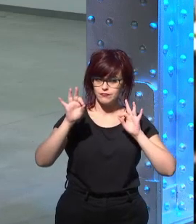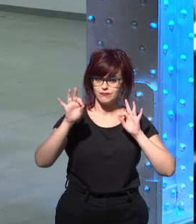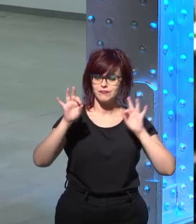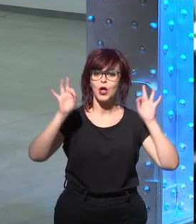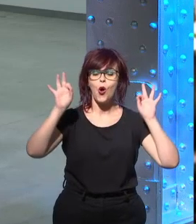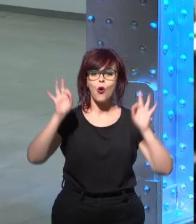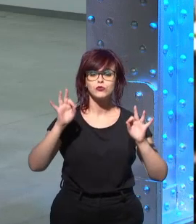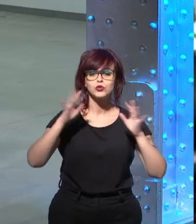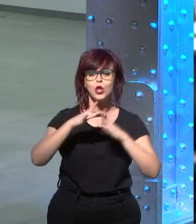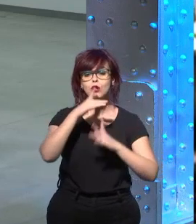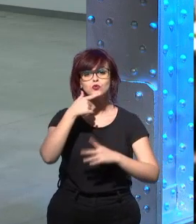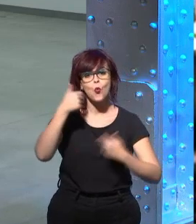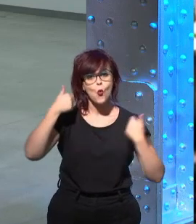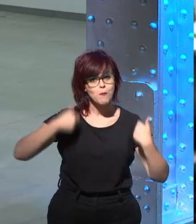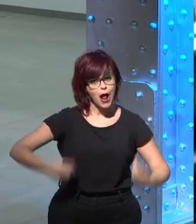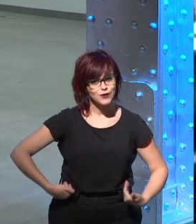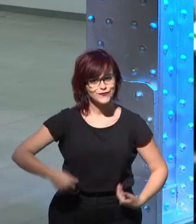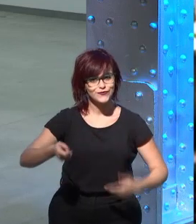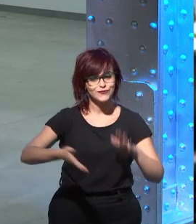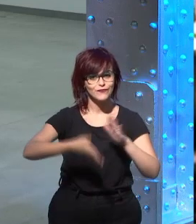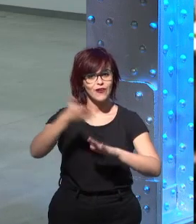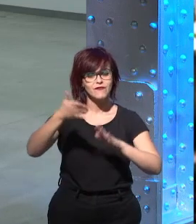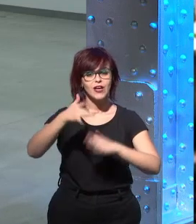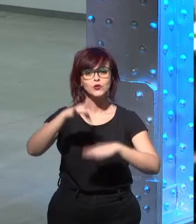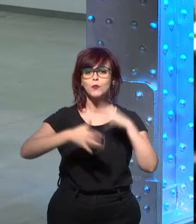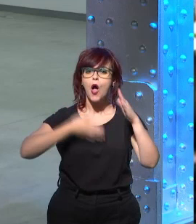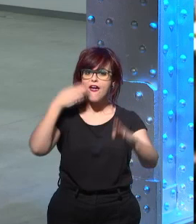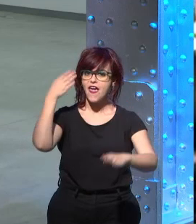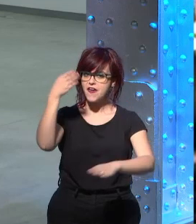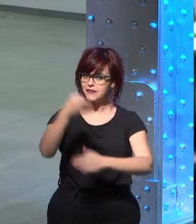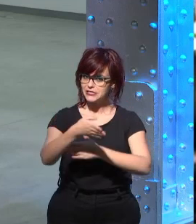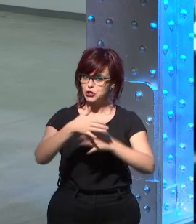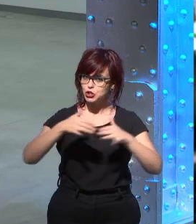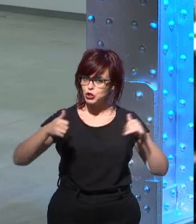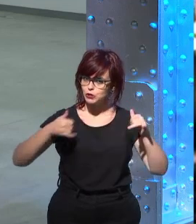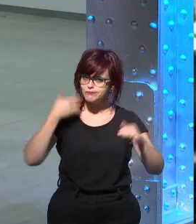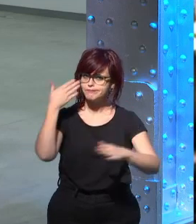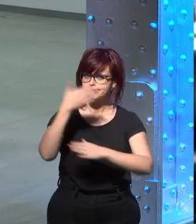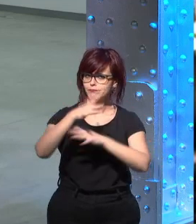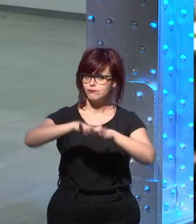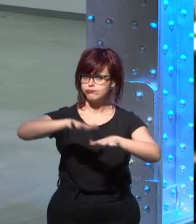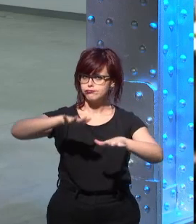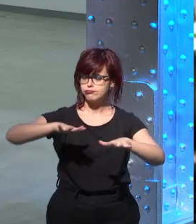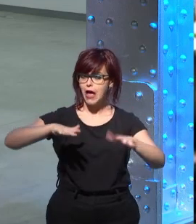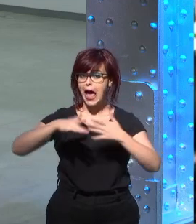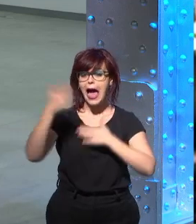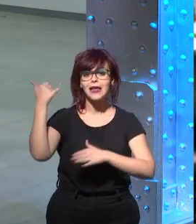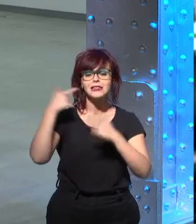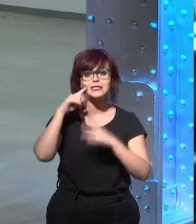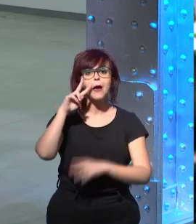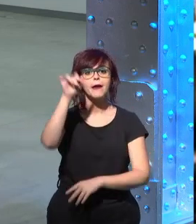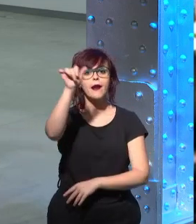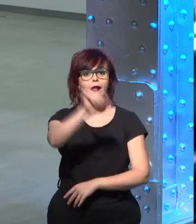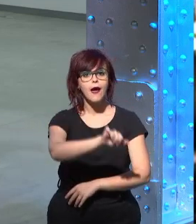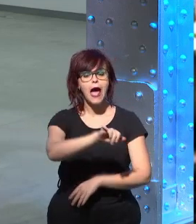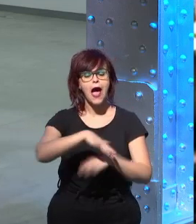Lo que es igual es que los seres humanos seguimos yendo a estos eventos. Lo que es diferente es que antes íbamos a verlos y ahora